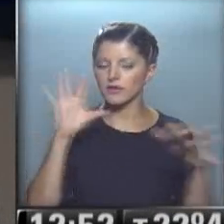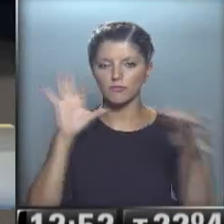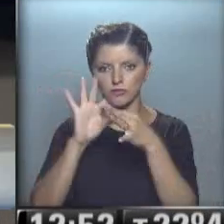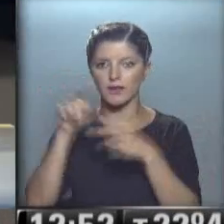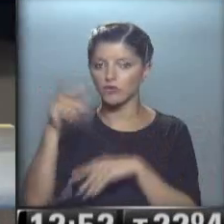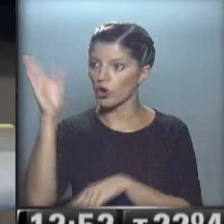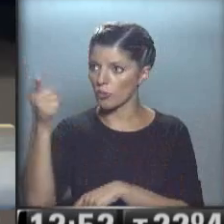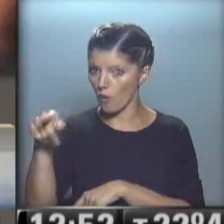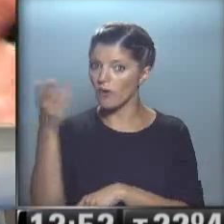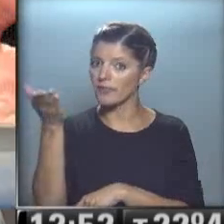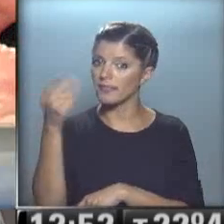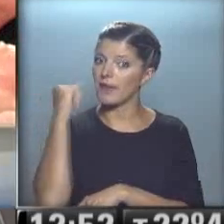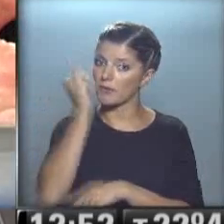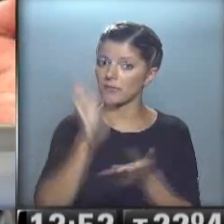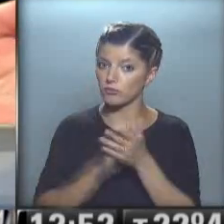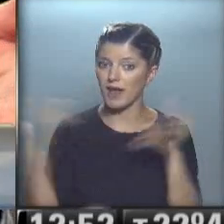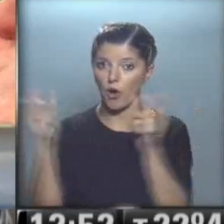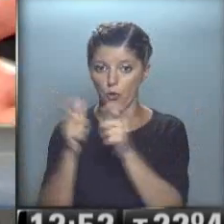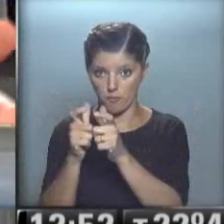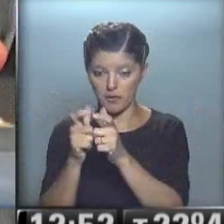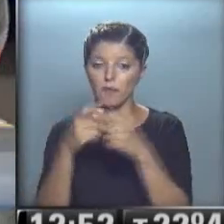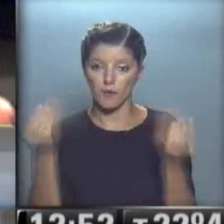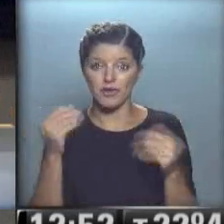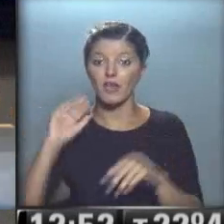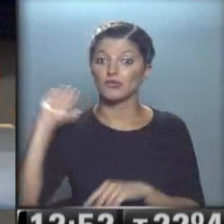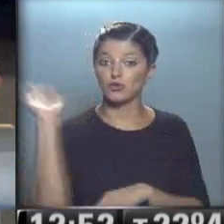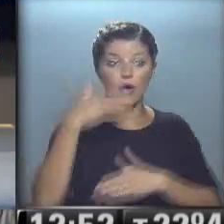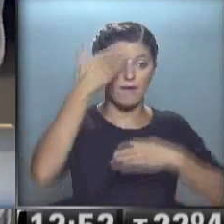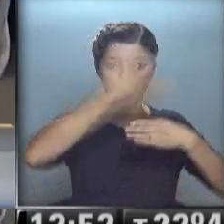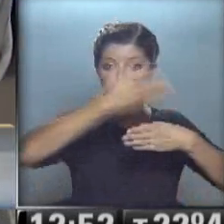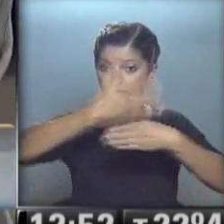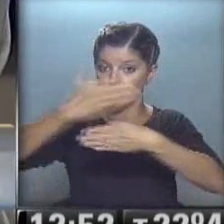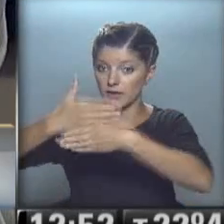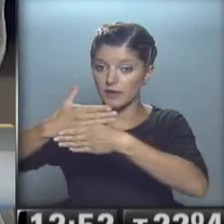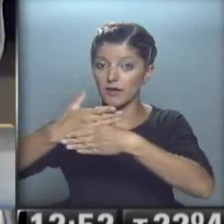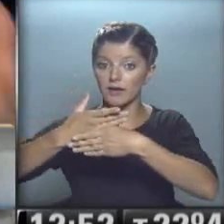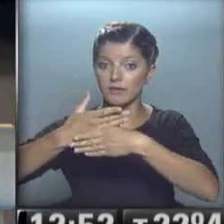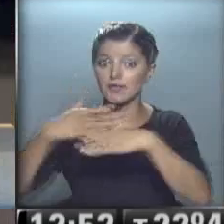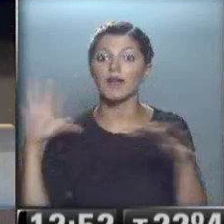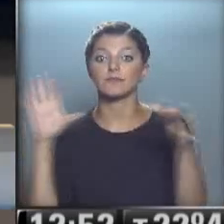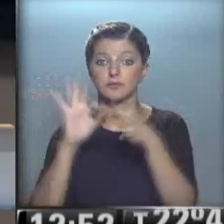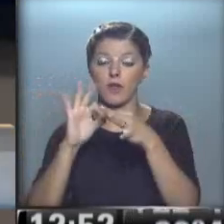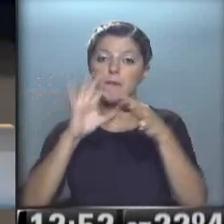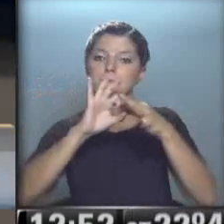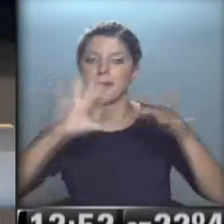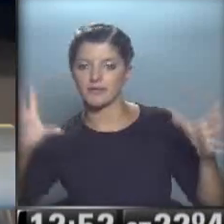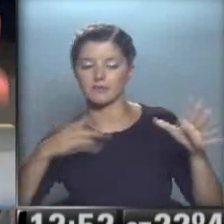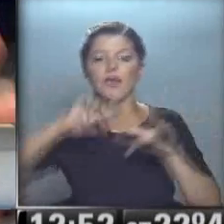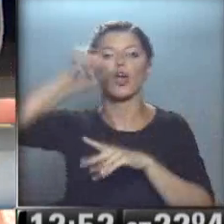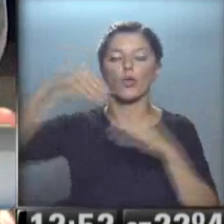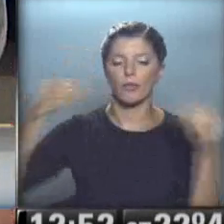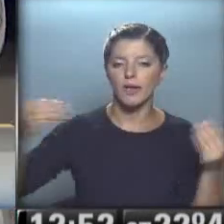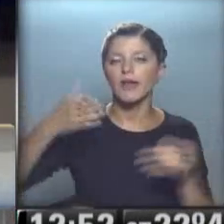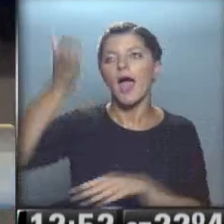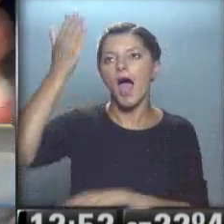decías de las cumbres Im americanas Porque al fin y al cabo gran parte de las fronteras tienen que ver con la independencia producto de la herencia colonial de la